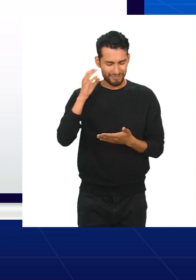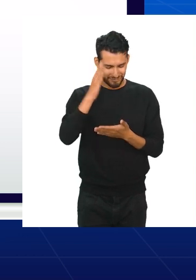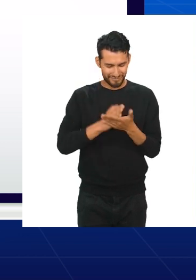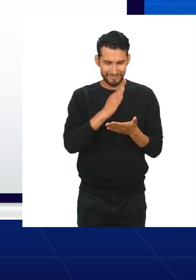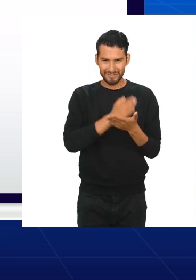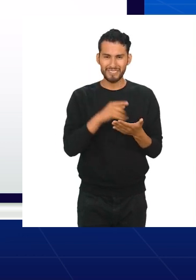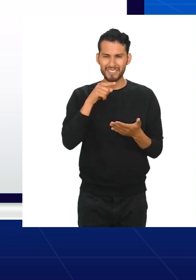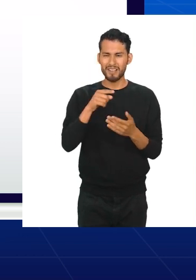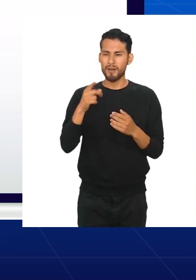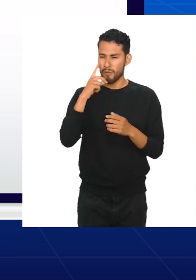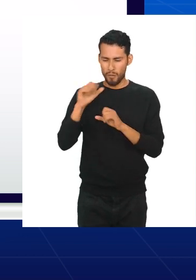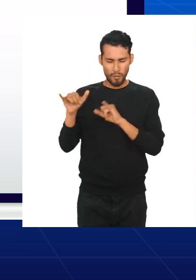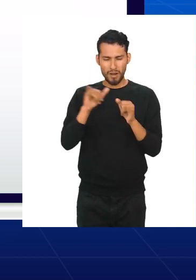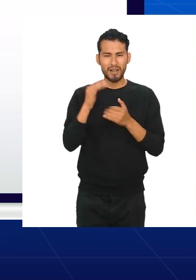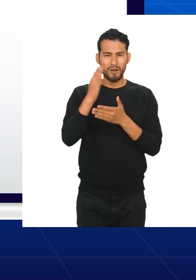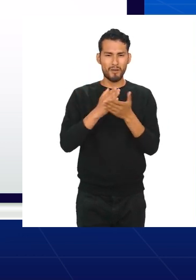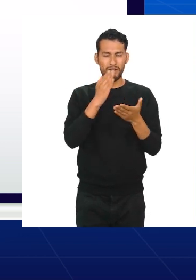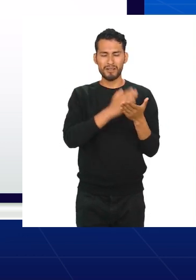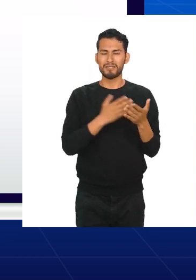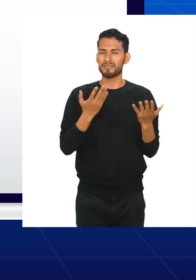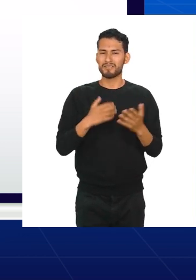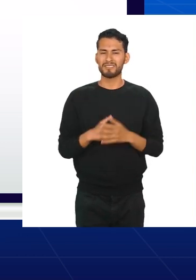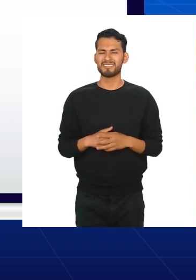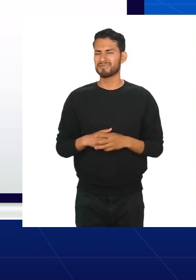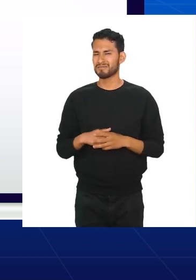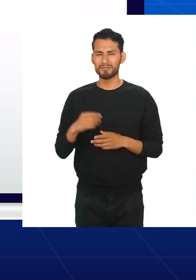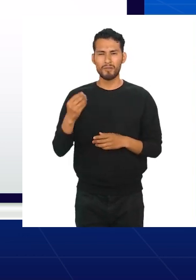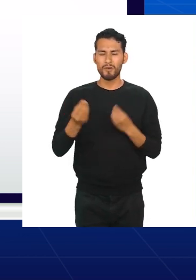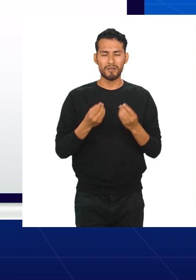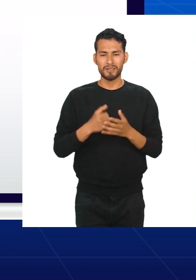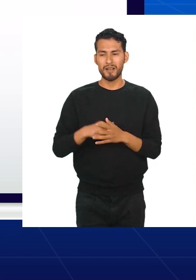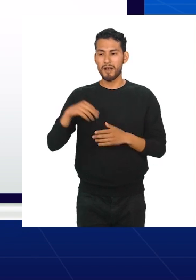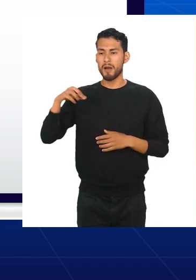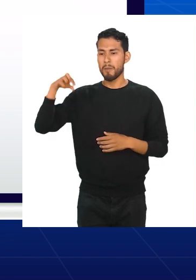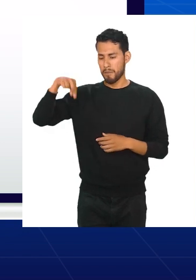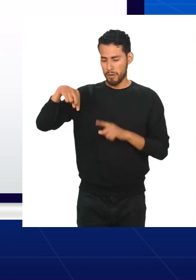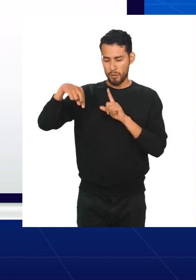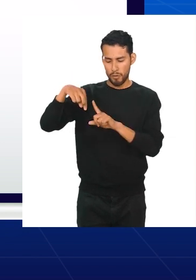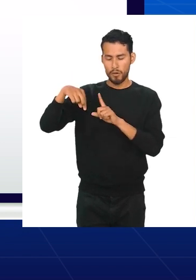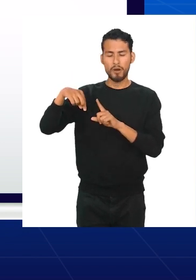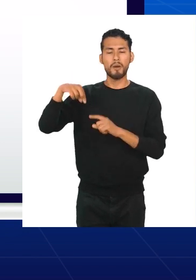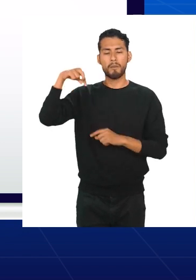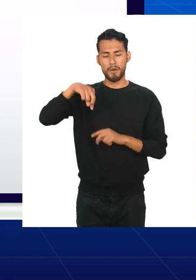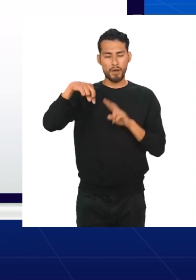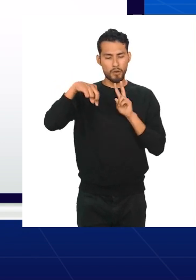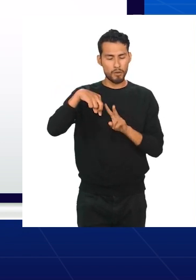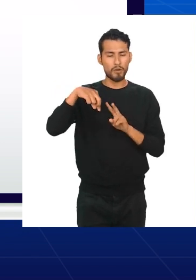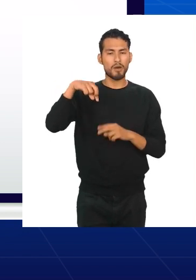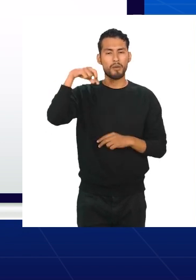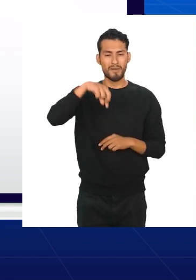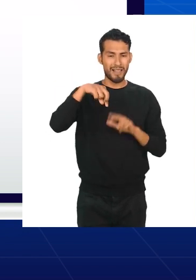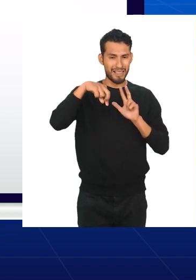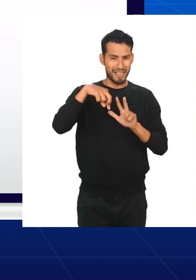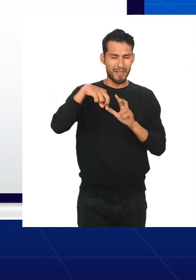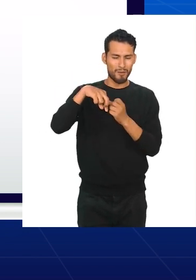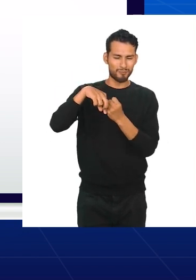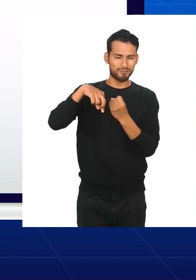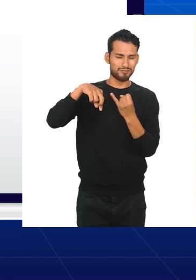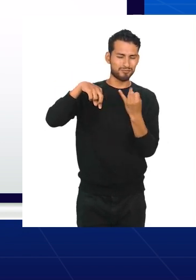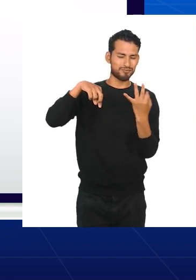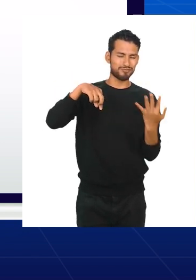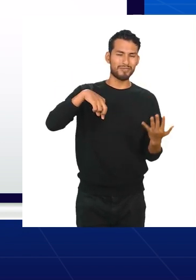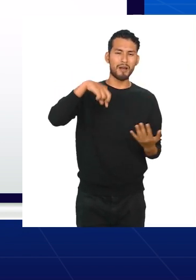población en 100 partes iguales, denotados por P1, P2, P3 y